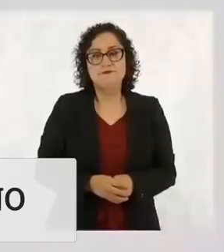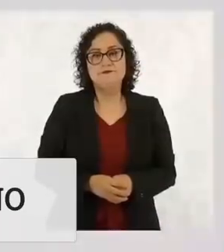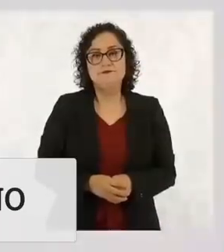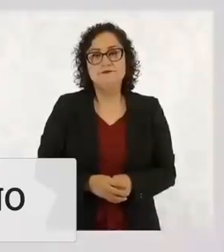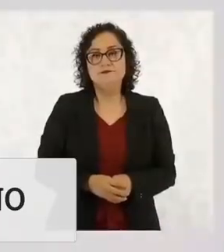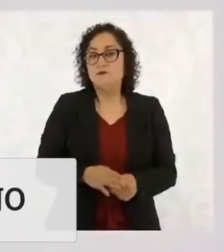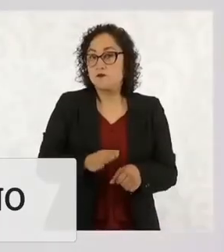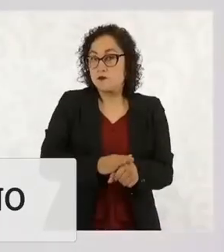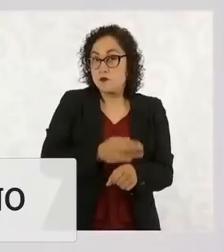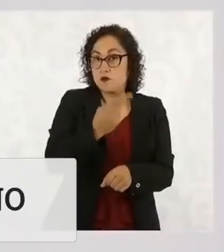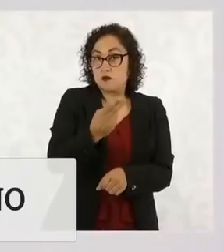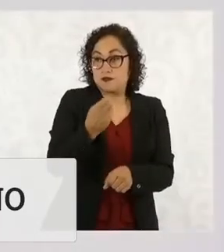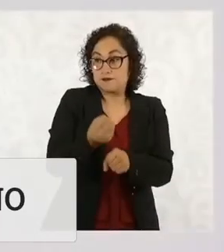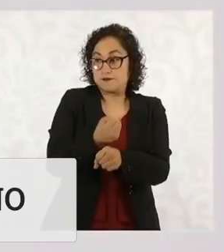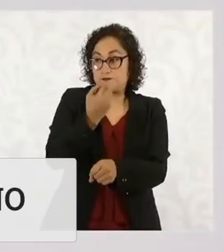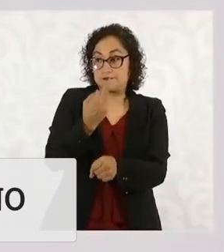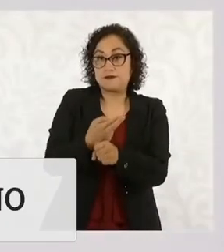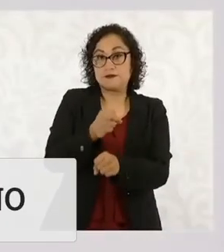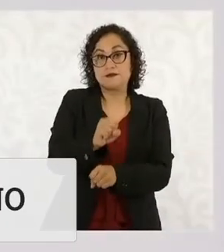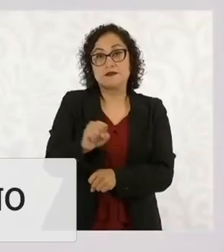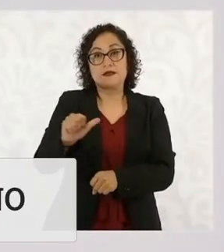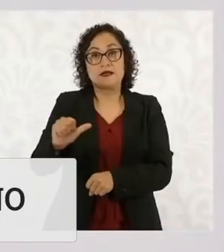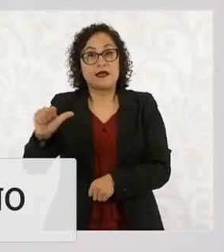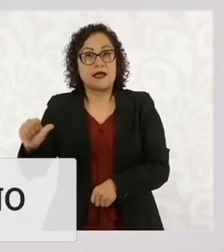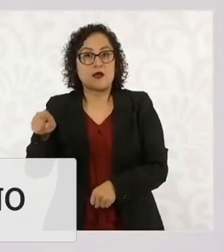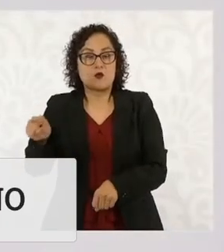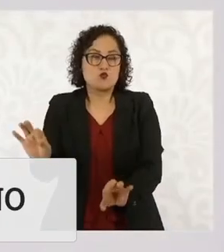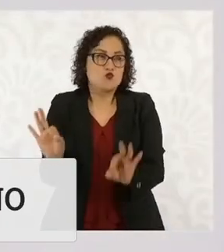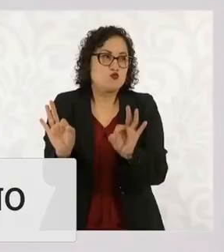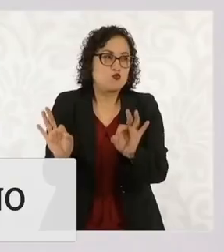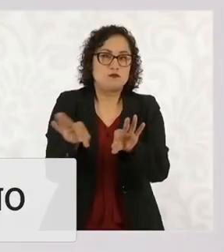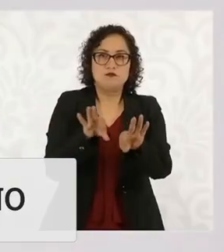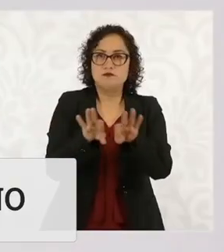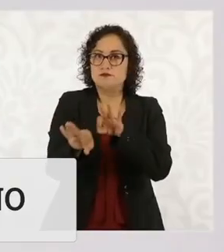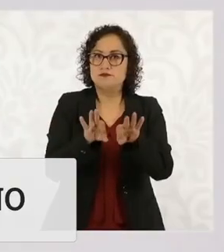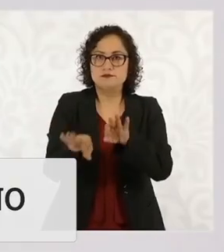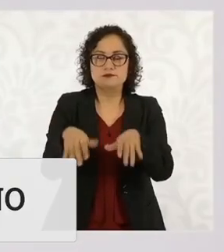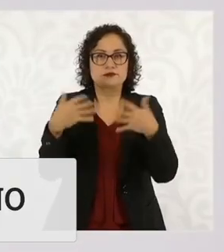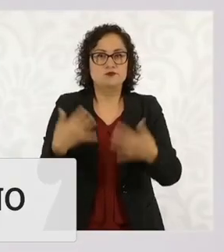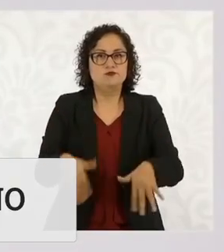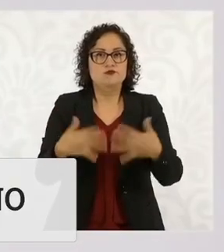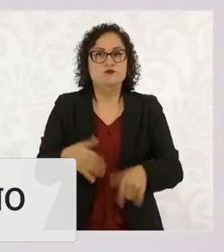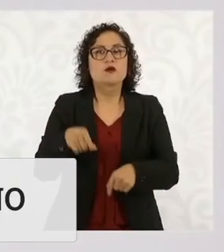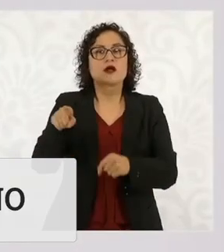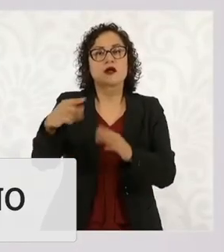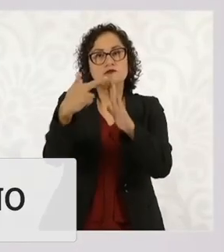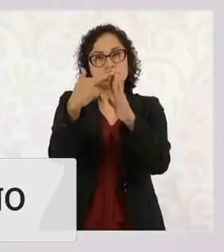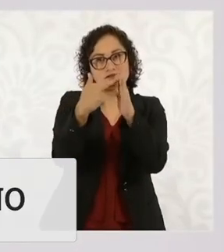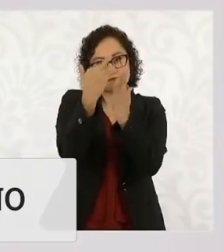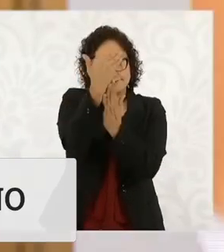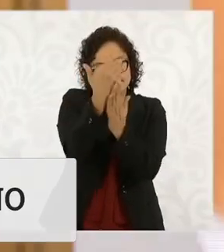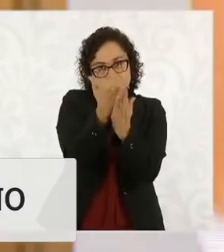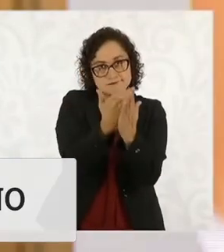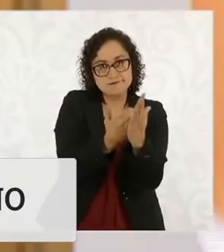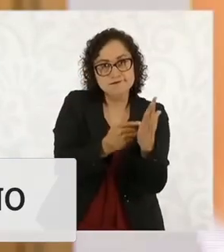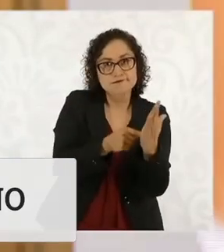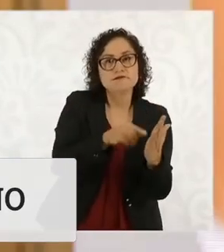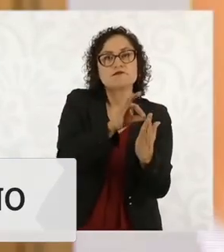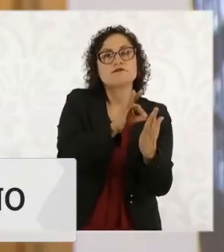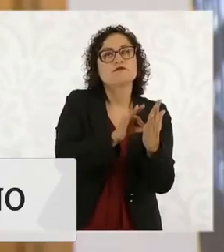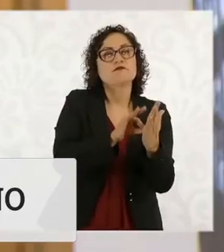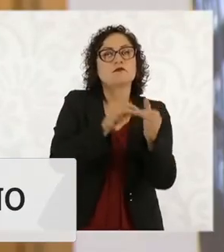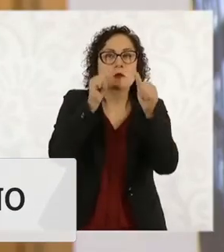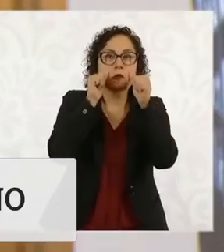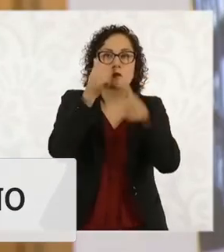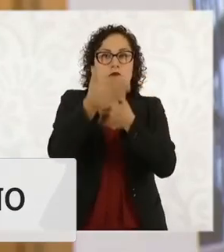la Secretaría de Salud ha hecho un trabajo extraordinario en lo que llamamos los protocolos nacionales de atención